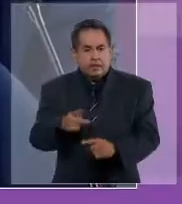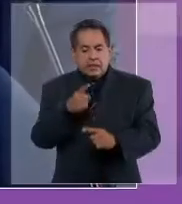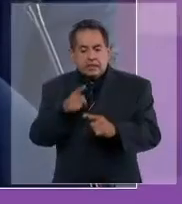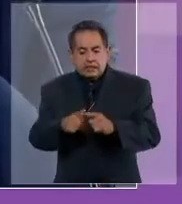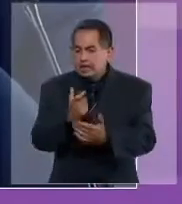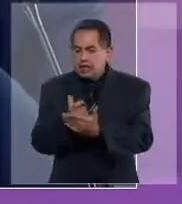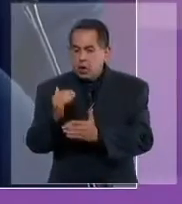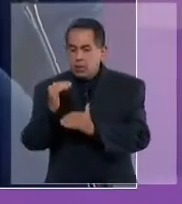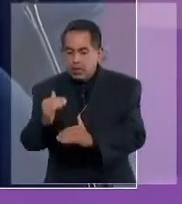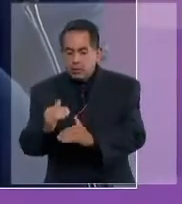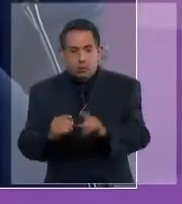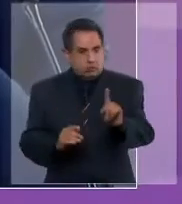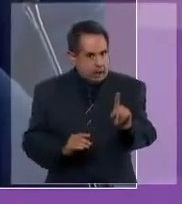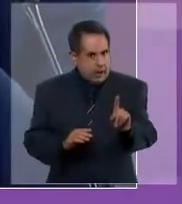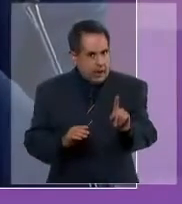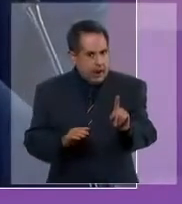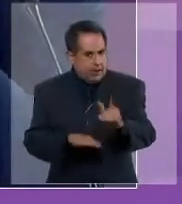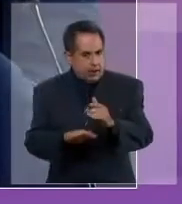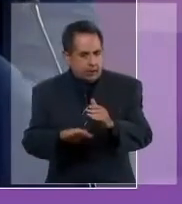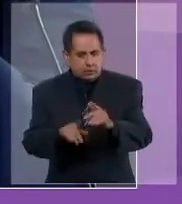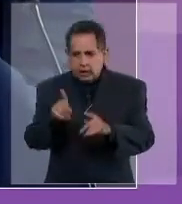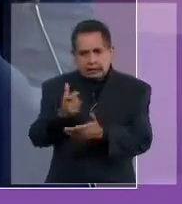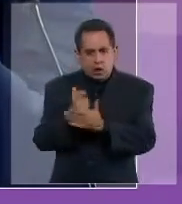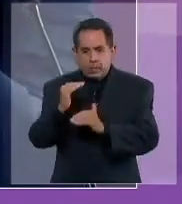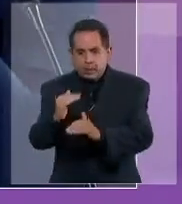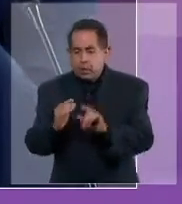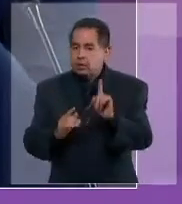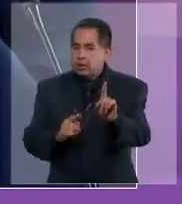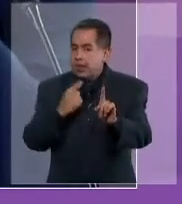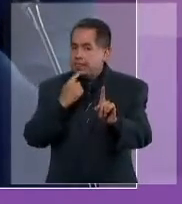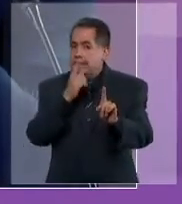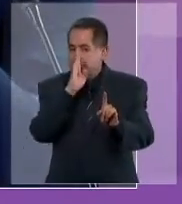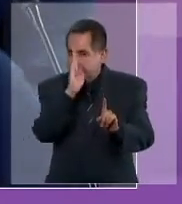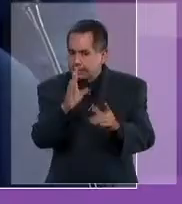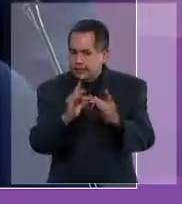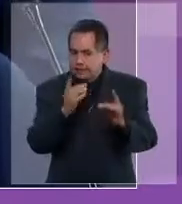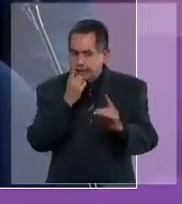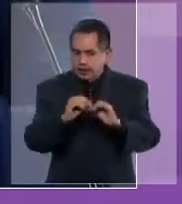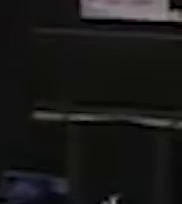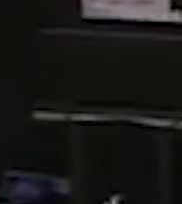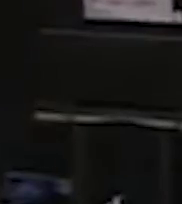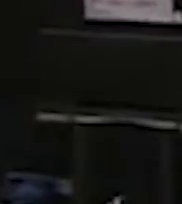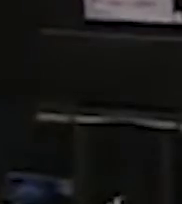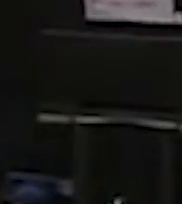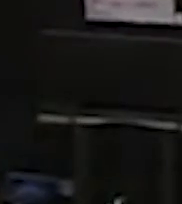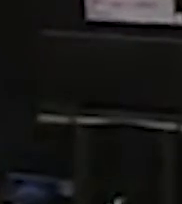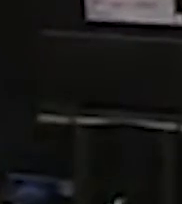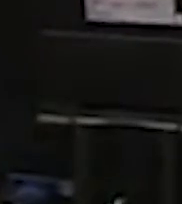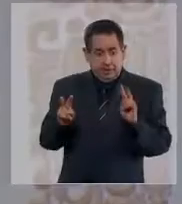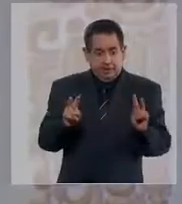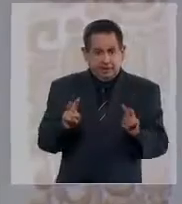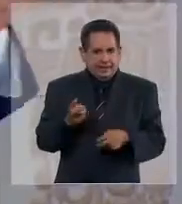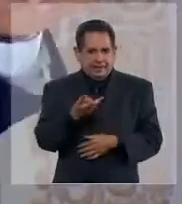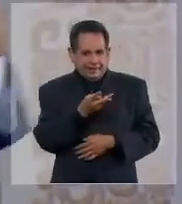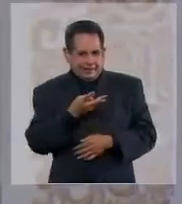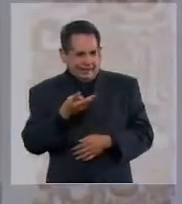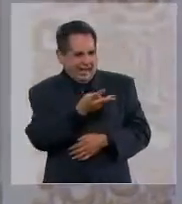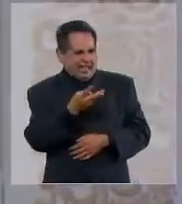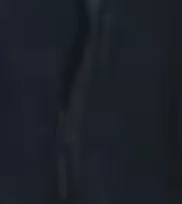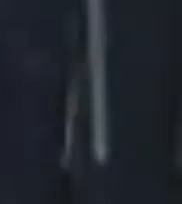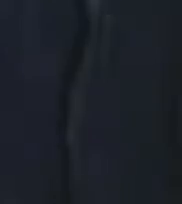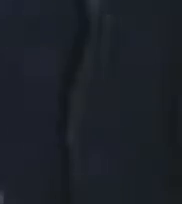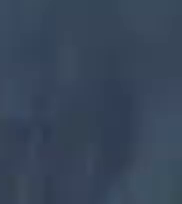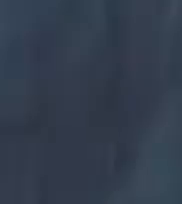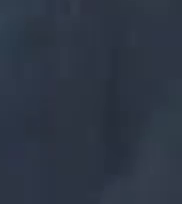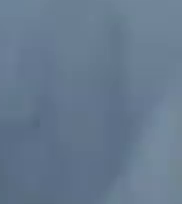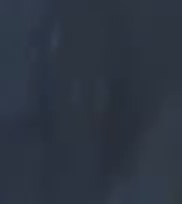Crecer el ingreso básico. Dice eliminar el salario mínimo. Bueno, te lo estoy diciendo, crecer el ingreso básico. Tranquilo, viejo. La tercia maldita les llamo